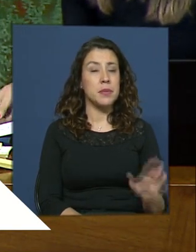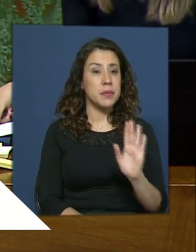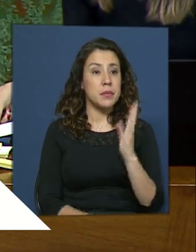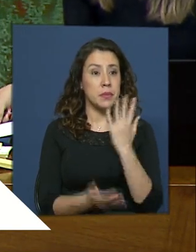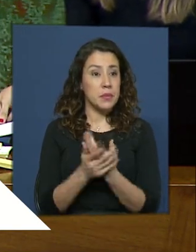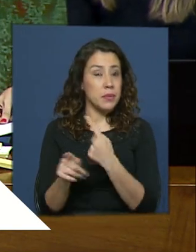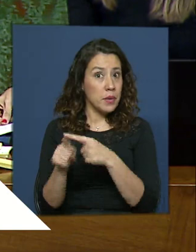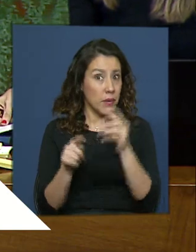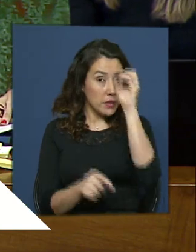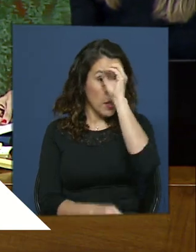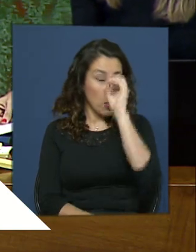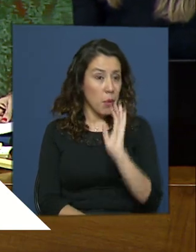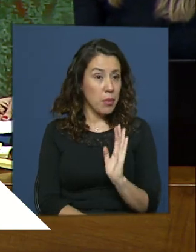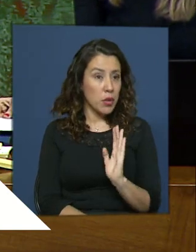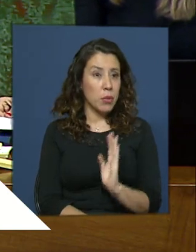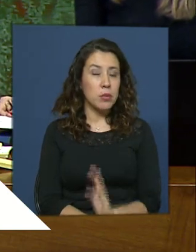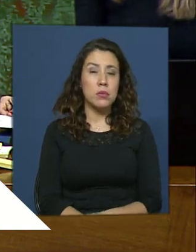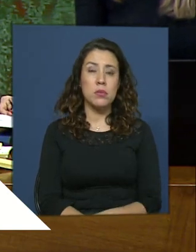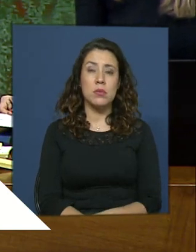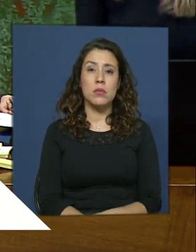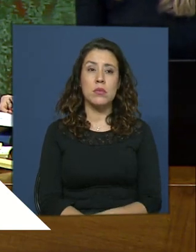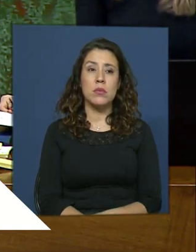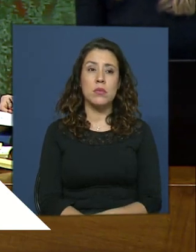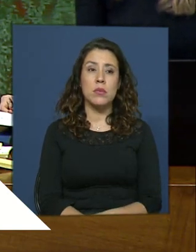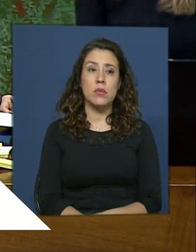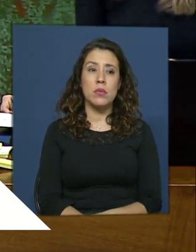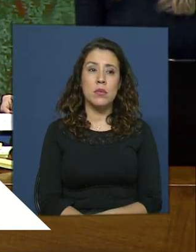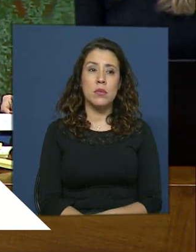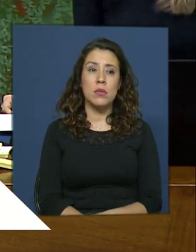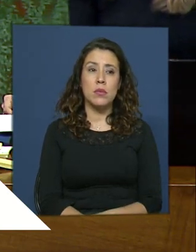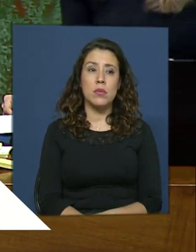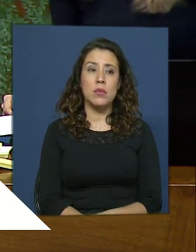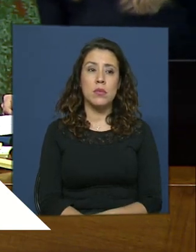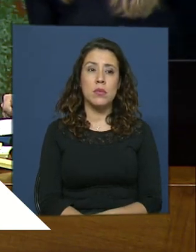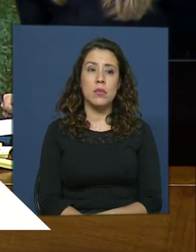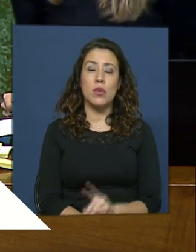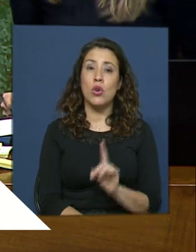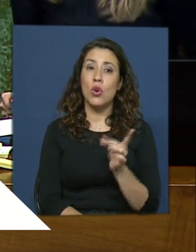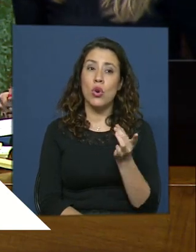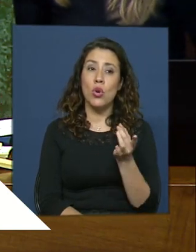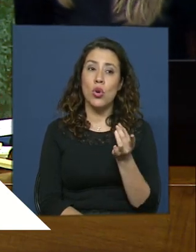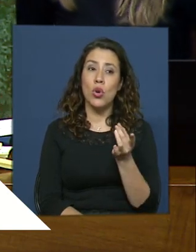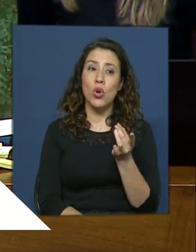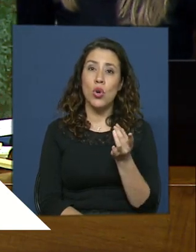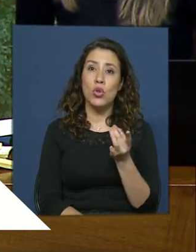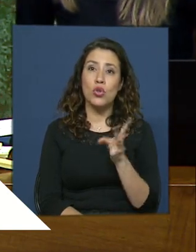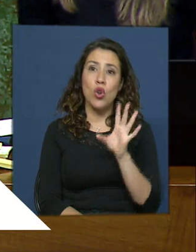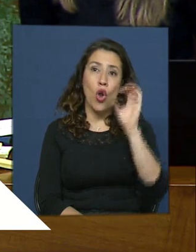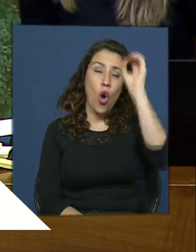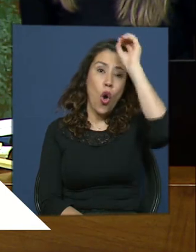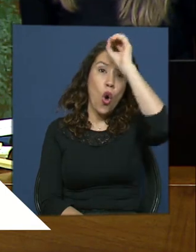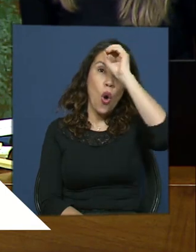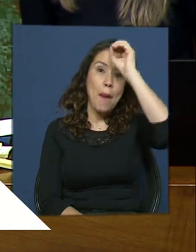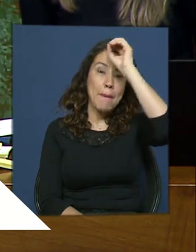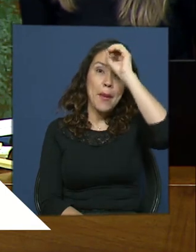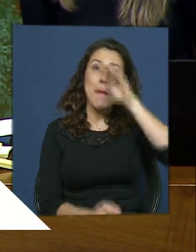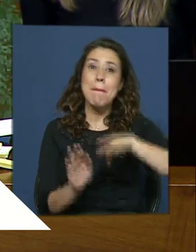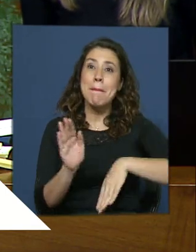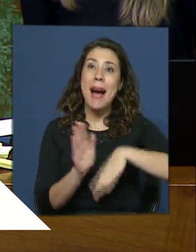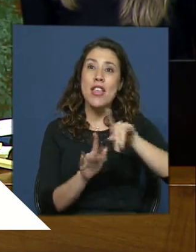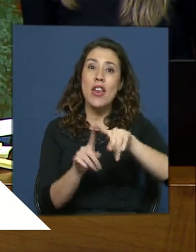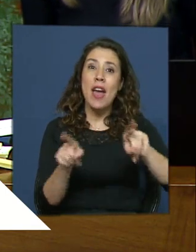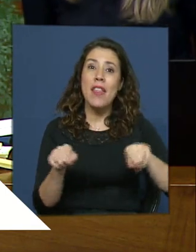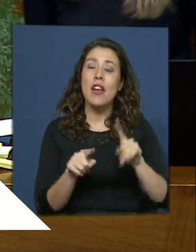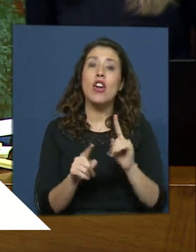tenemos diferencias, claro, porque no es solamente la opinión de mayoría, sino que